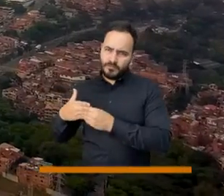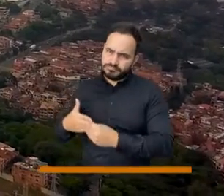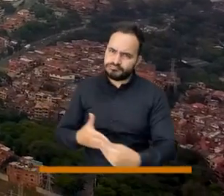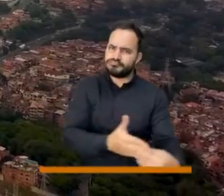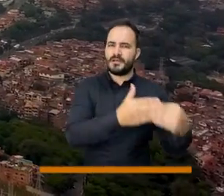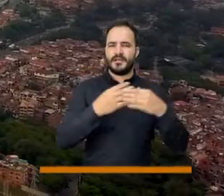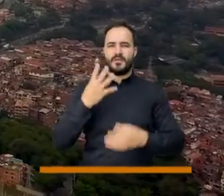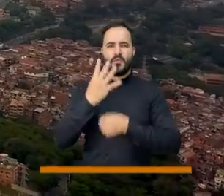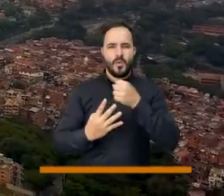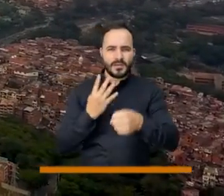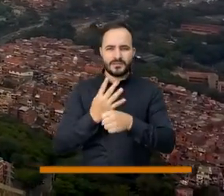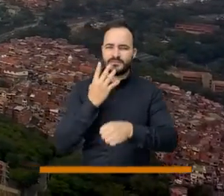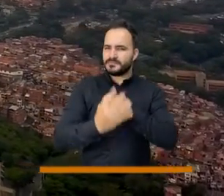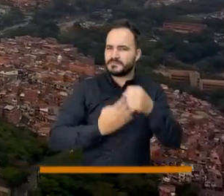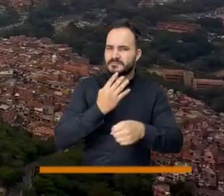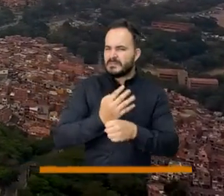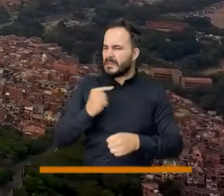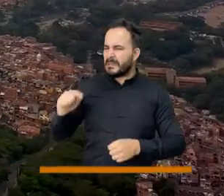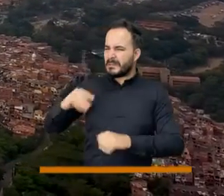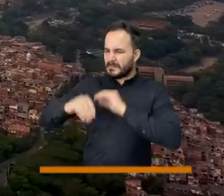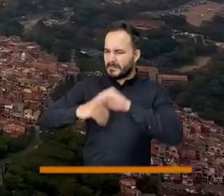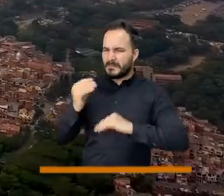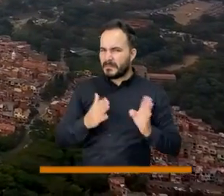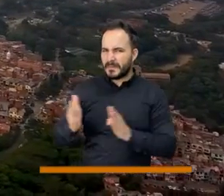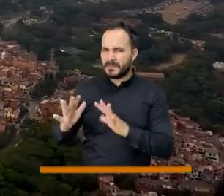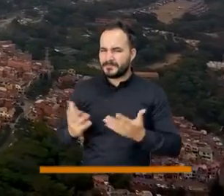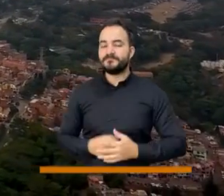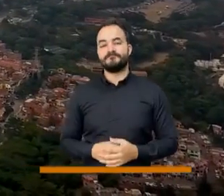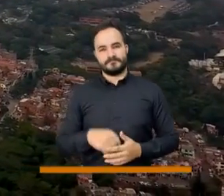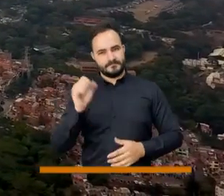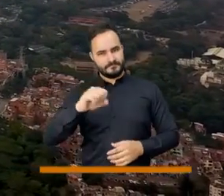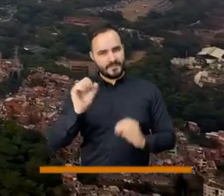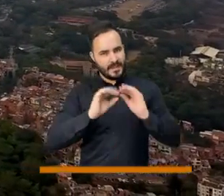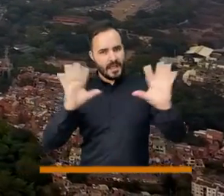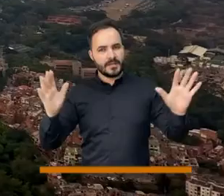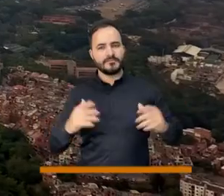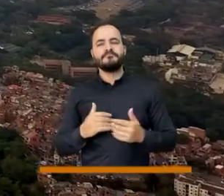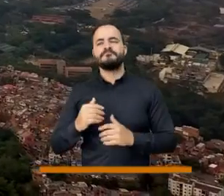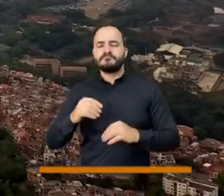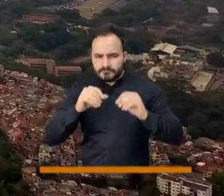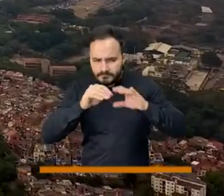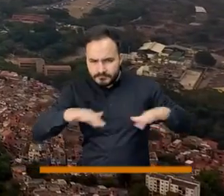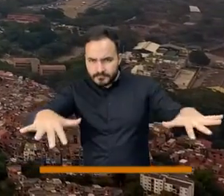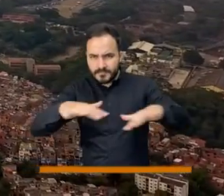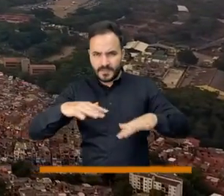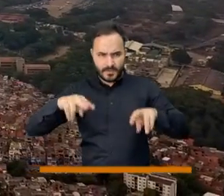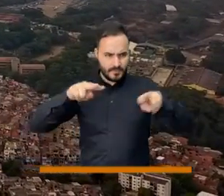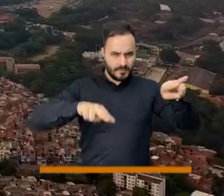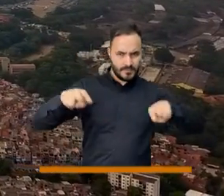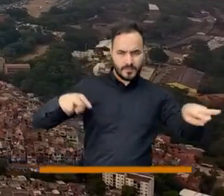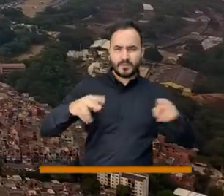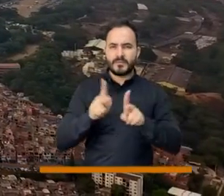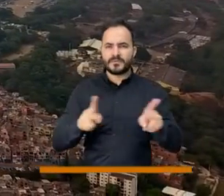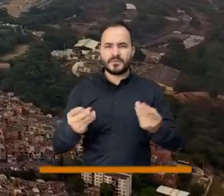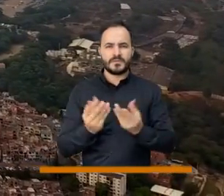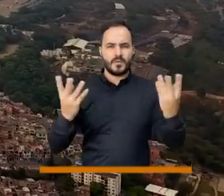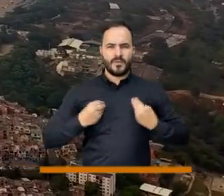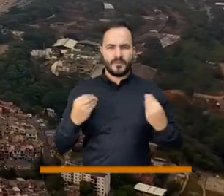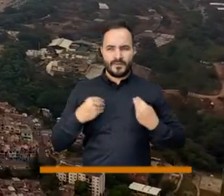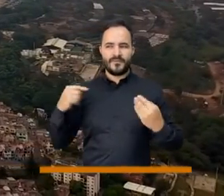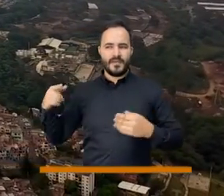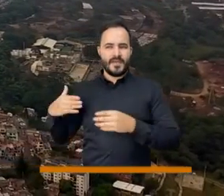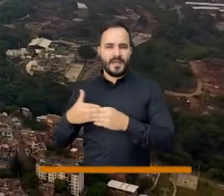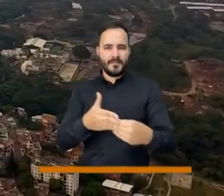qué se trata? Esa planificación corresponde a unos estudios que se hacen con base en la geografía de la ciudad, en el número de